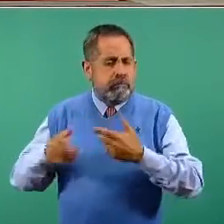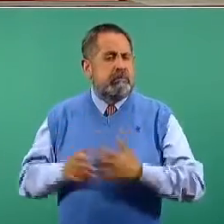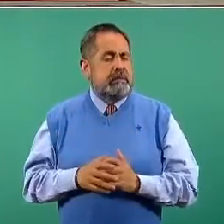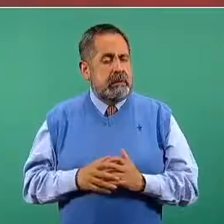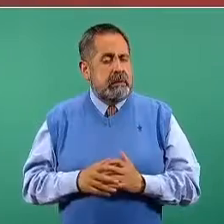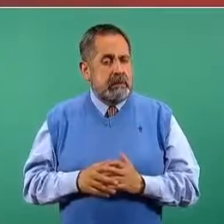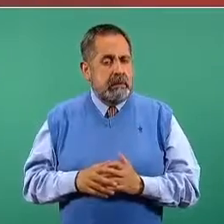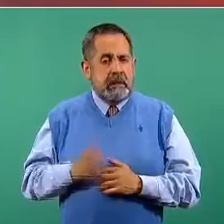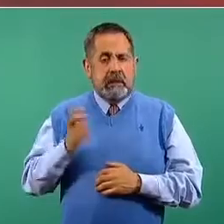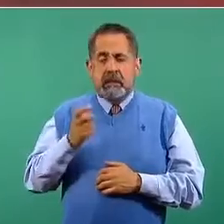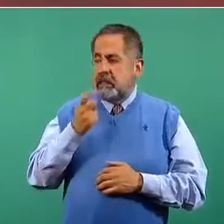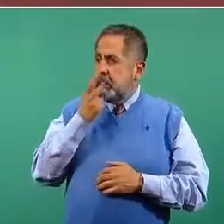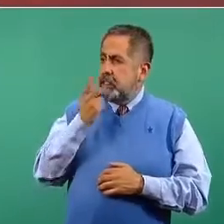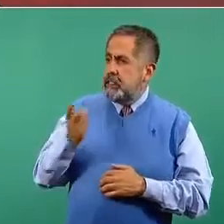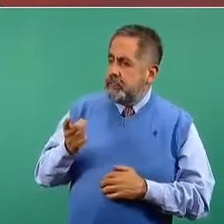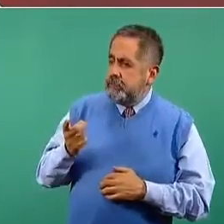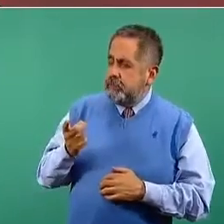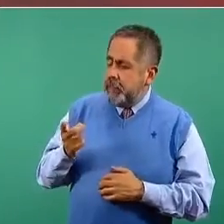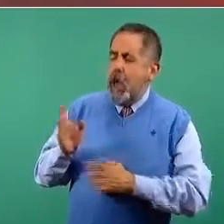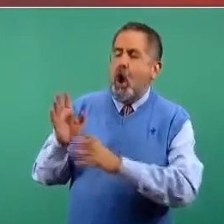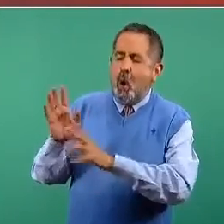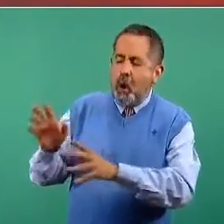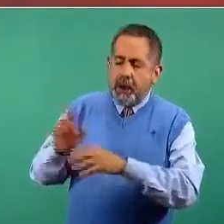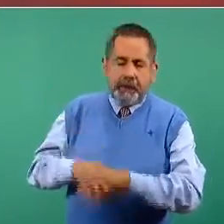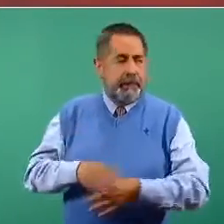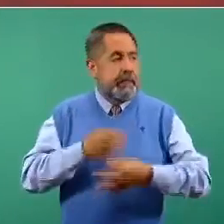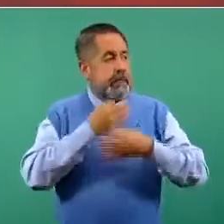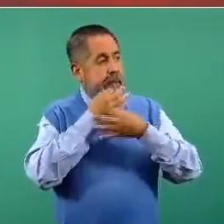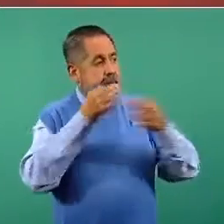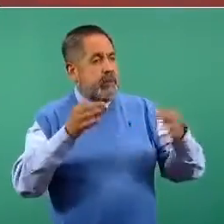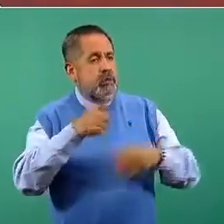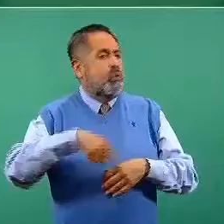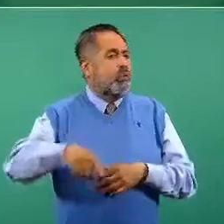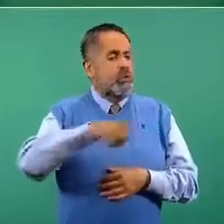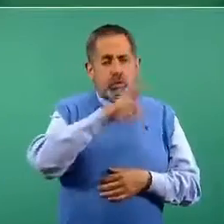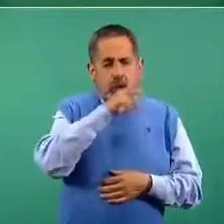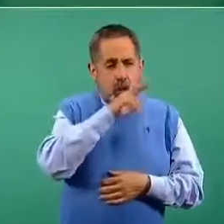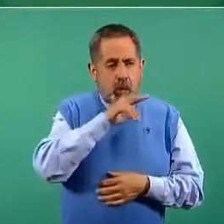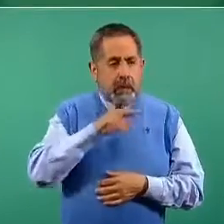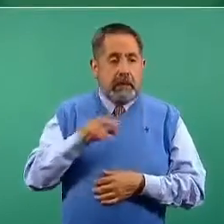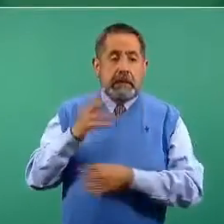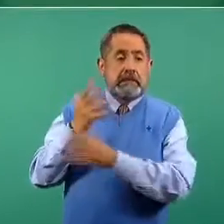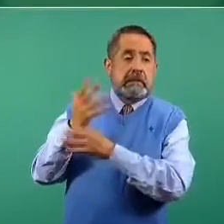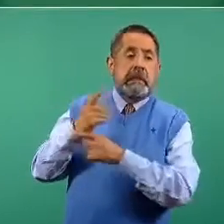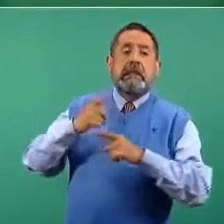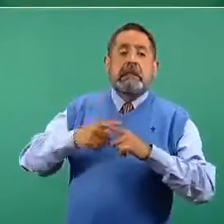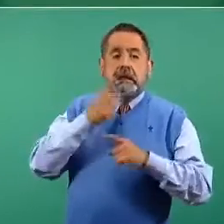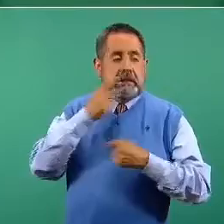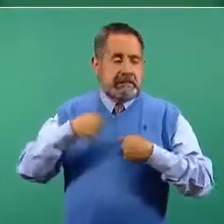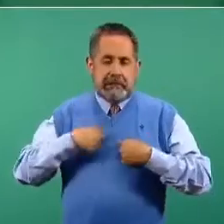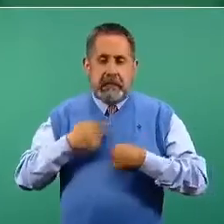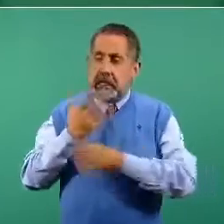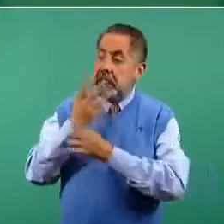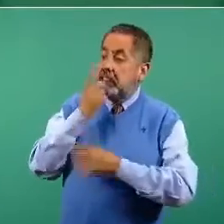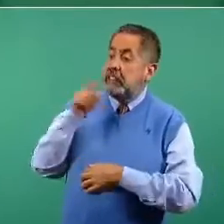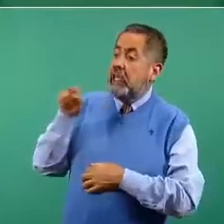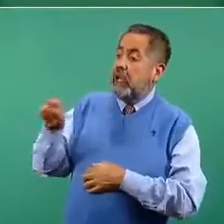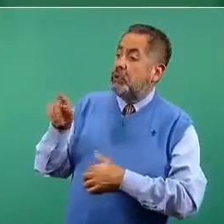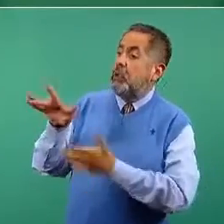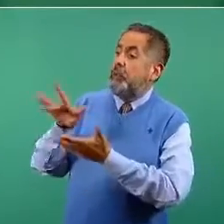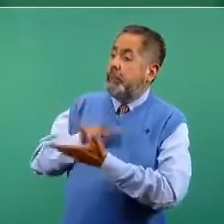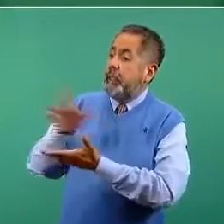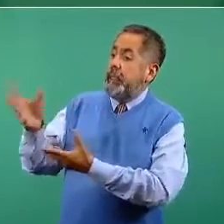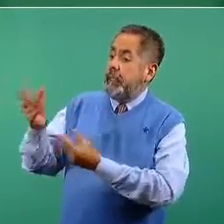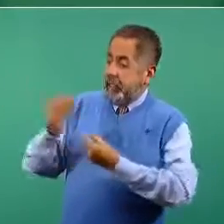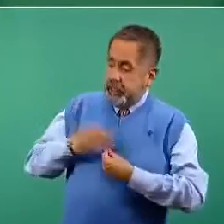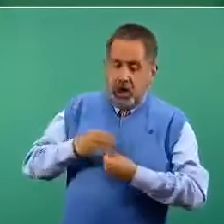cuando nos pronunciamos sobre algo que pudiera ser una preocupación, lo hacemos con ese conocimiento y